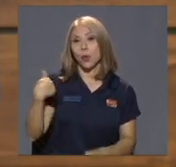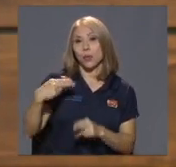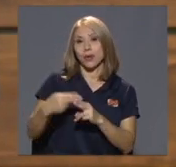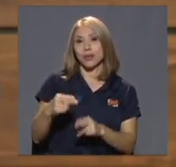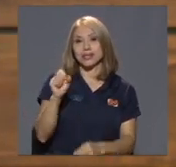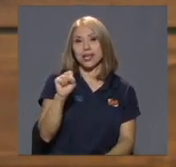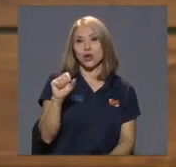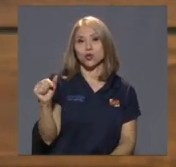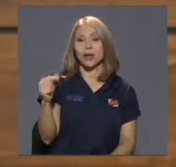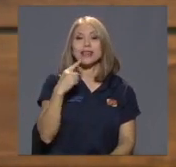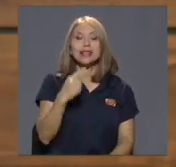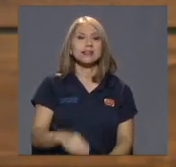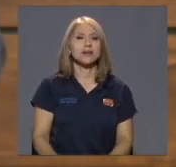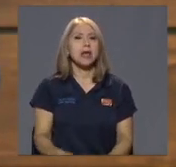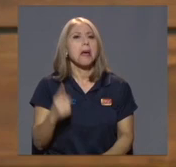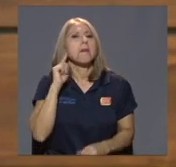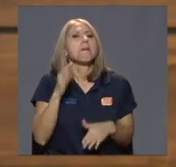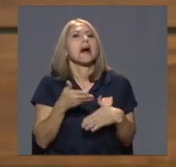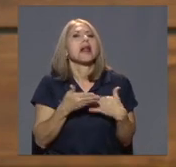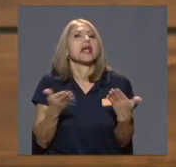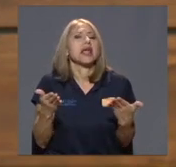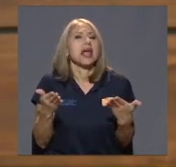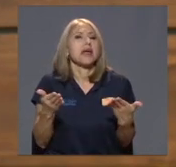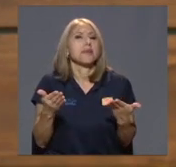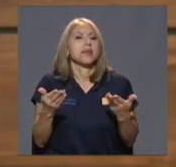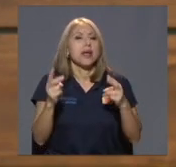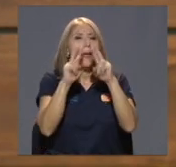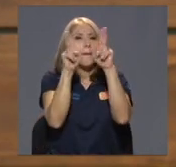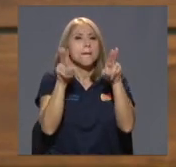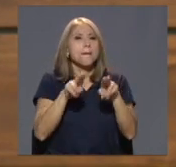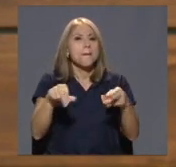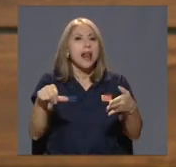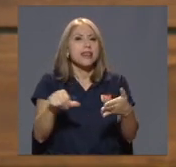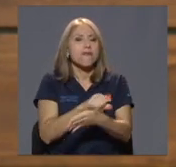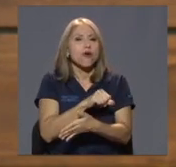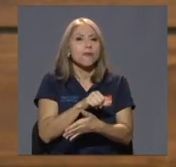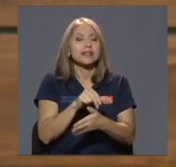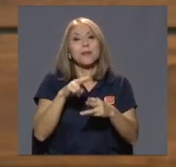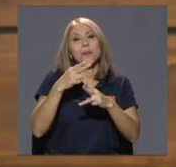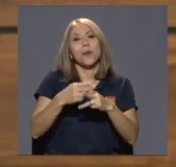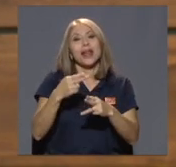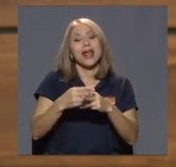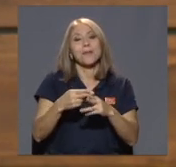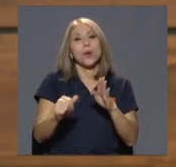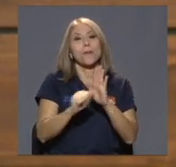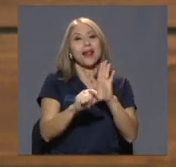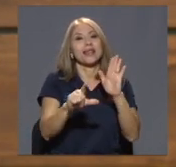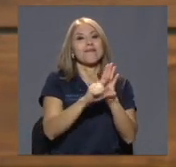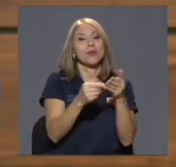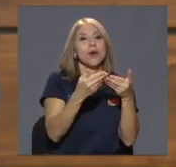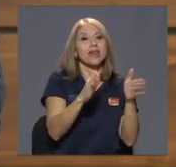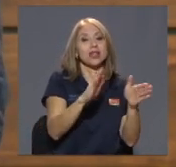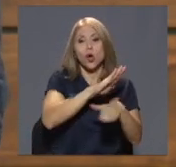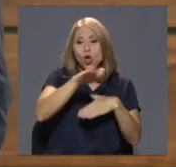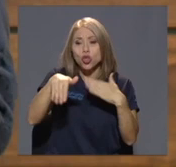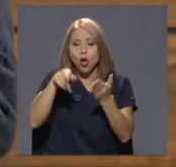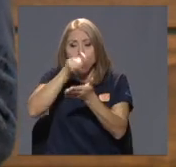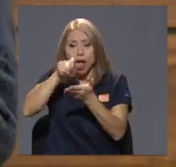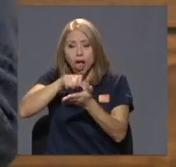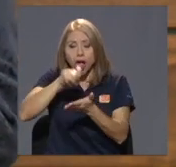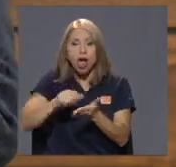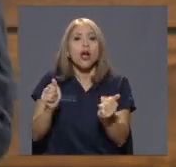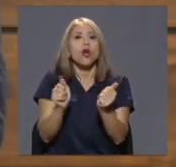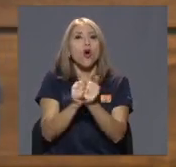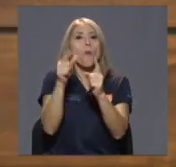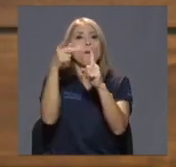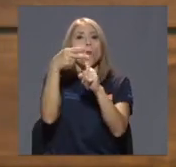nos dice, ¿de qué sirven plataformas como Parlamento Abierto si las actas legislativas están en un lenguaje técnico que la mayoría de personas